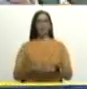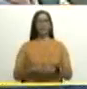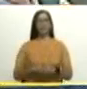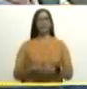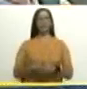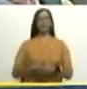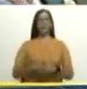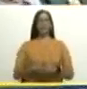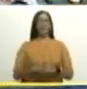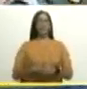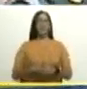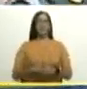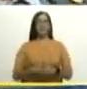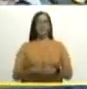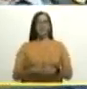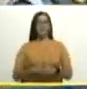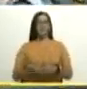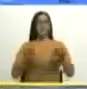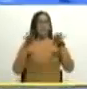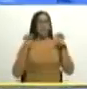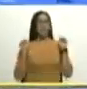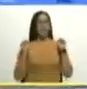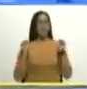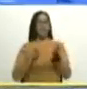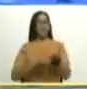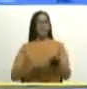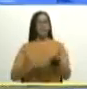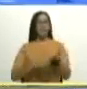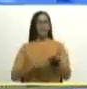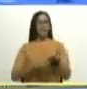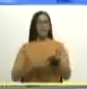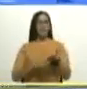Ah, acá listo, para que nos entendamos, ¿verdad?